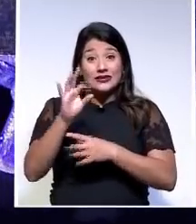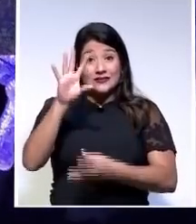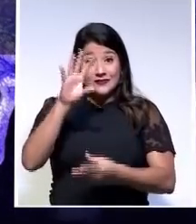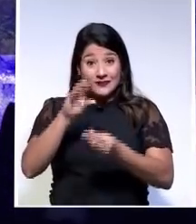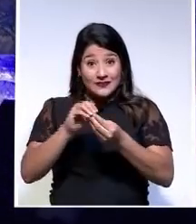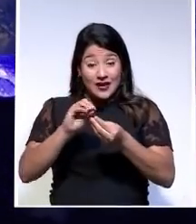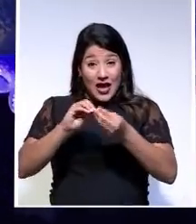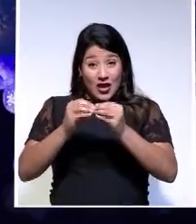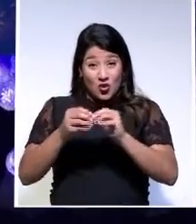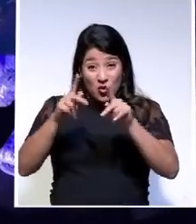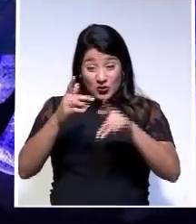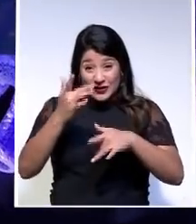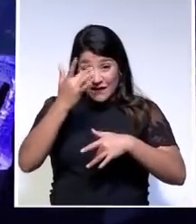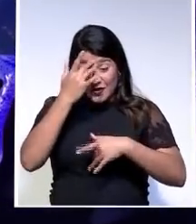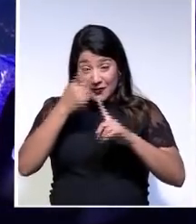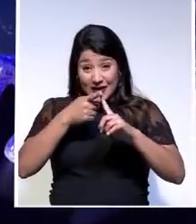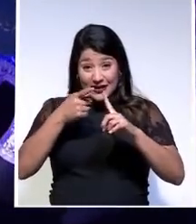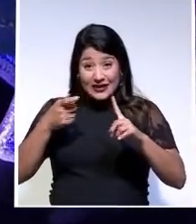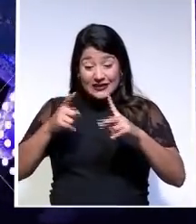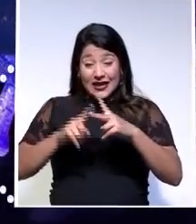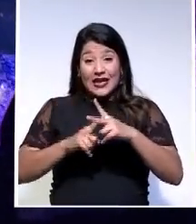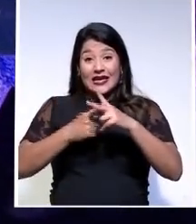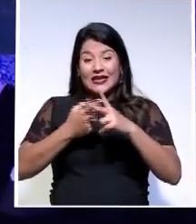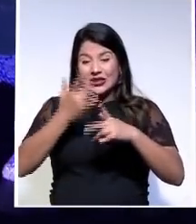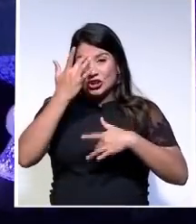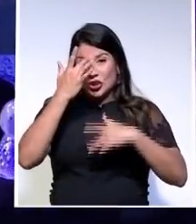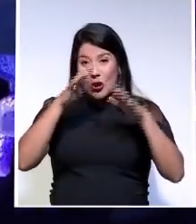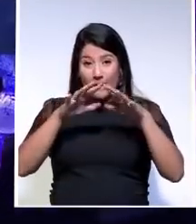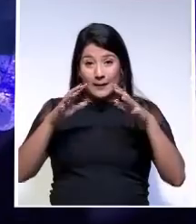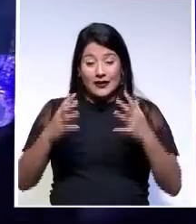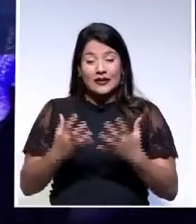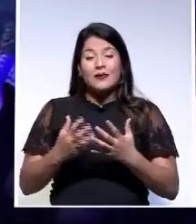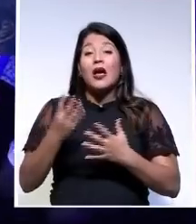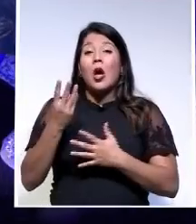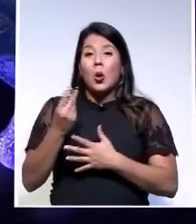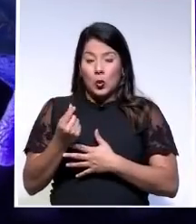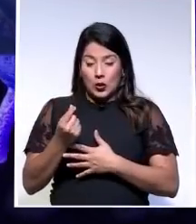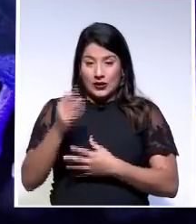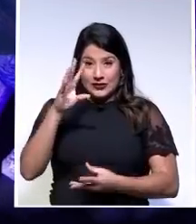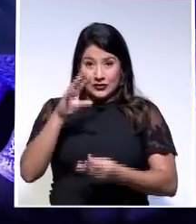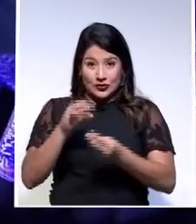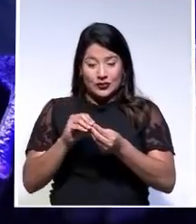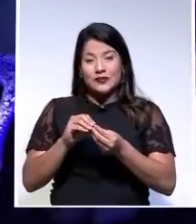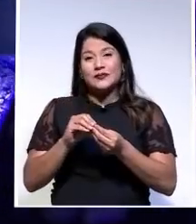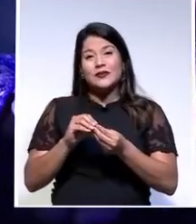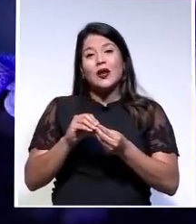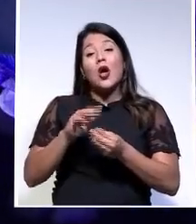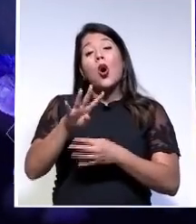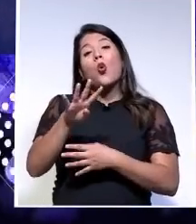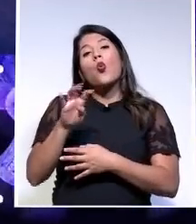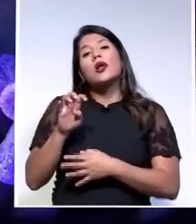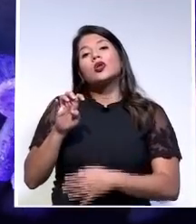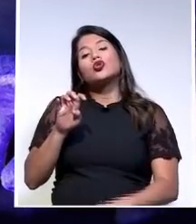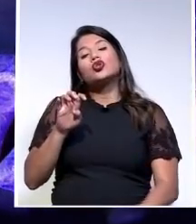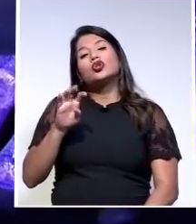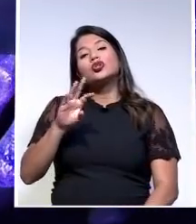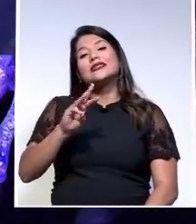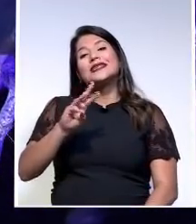cantidad de personas contagiadas desde que inició la pandemia llega hoy a